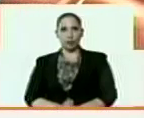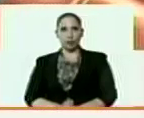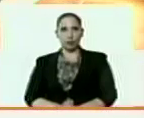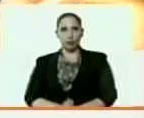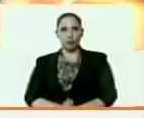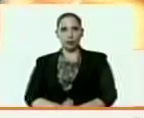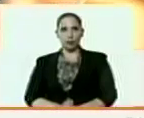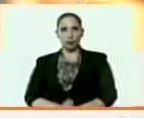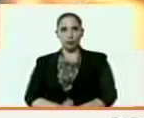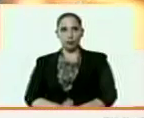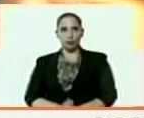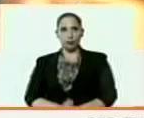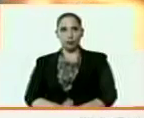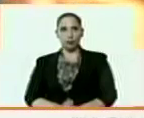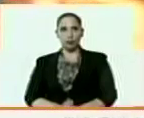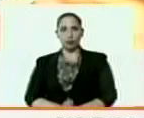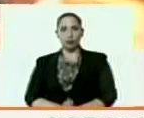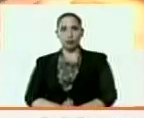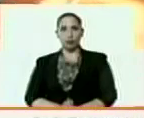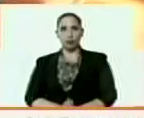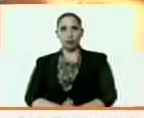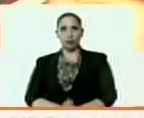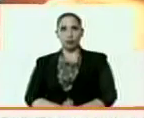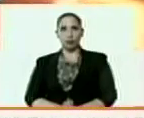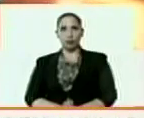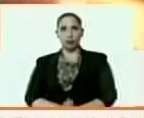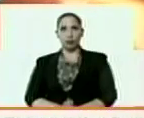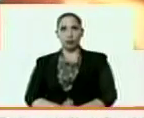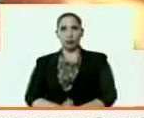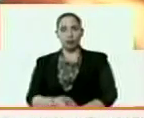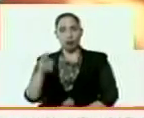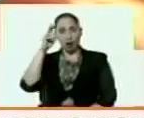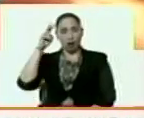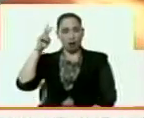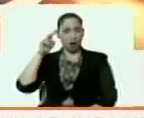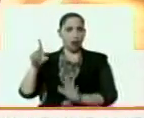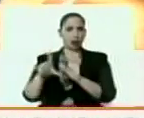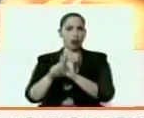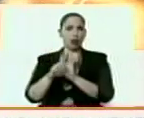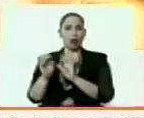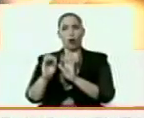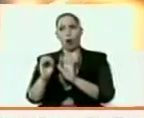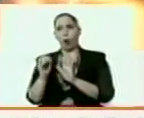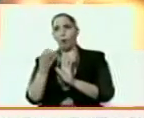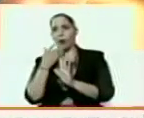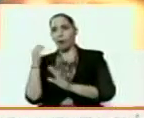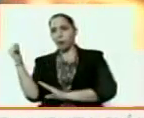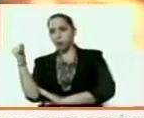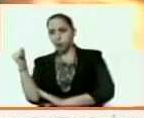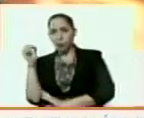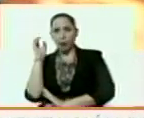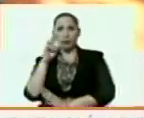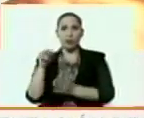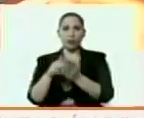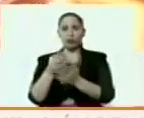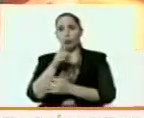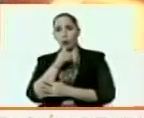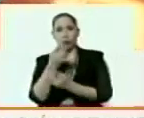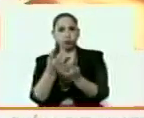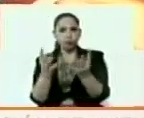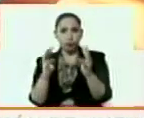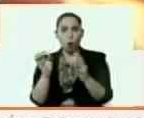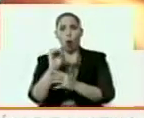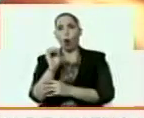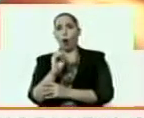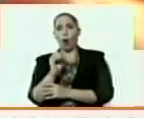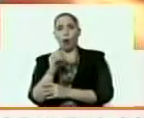Más allá de si se considera legal o no legal, que si la Asamblea está en desacato, que si no había el quórum, que si no tenían